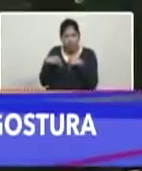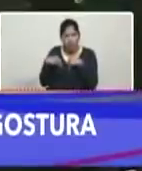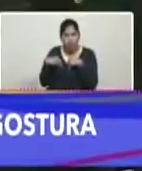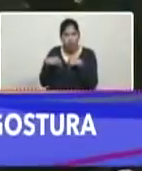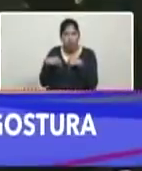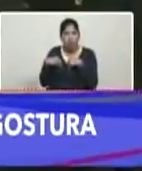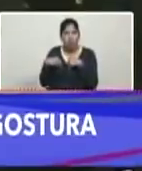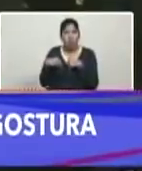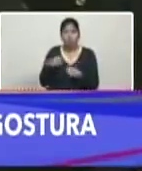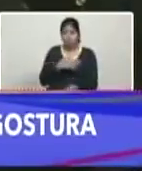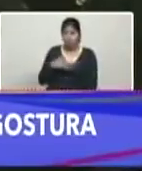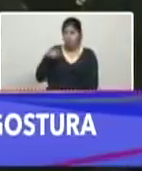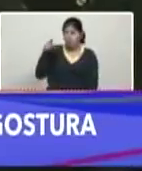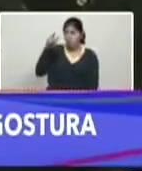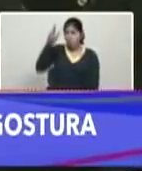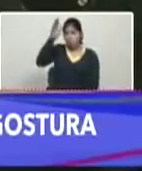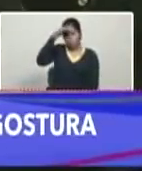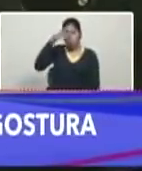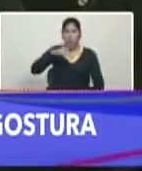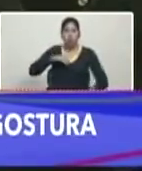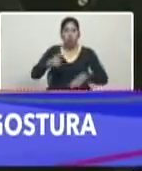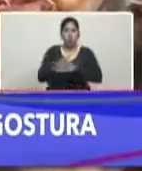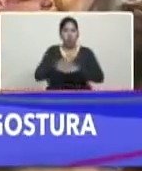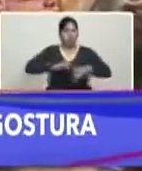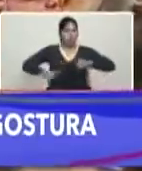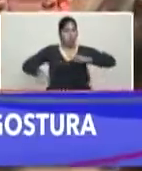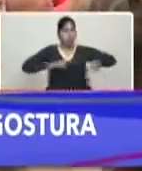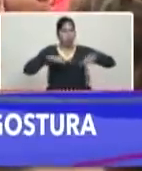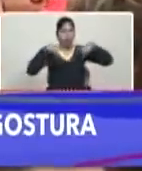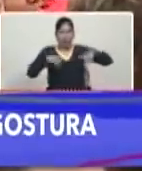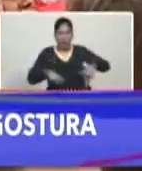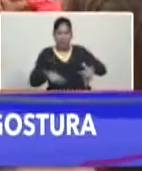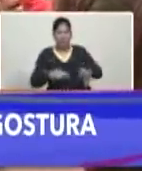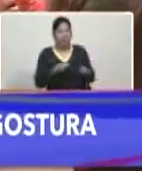¿Queremos que Donald Trump gobierne Venezuela con un títere?